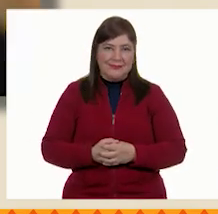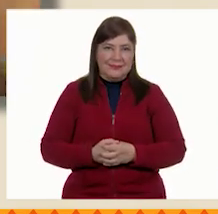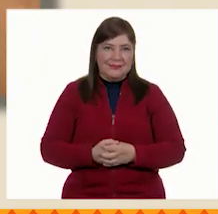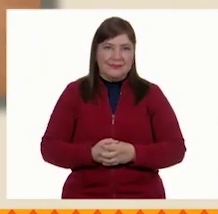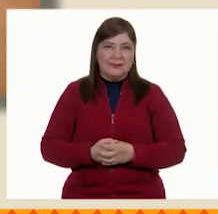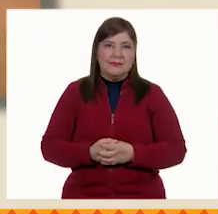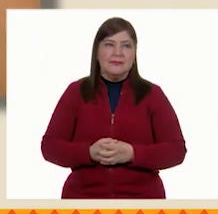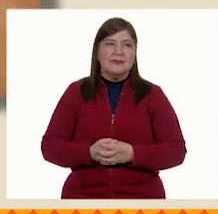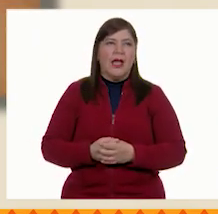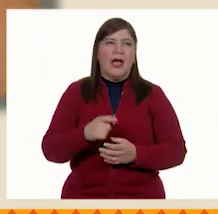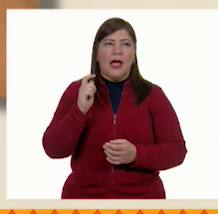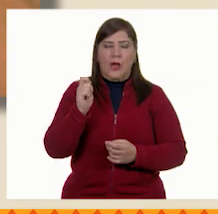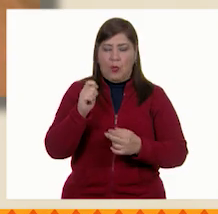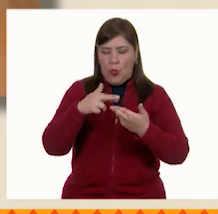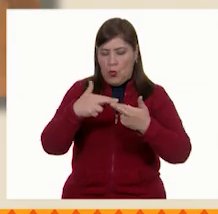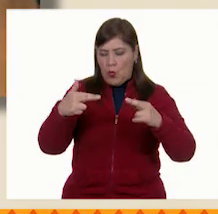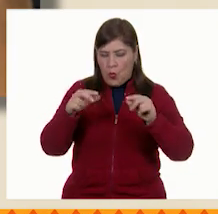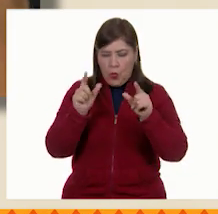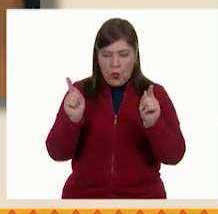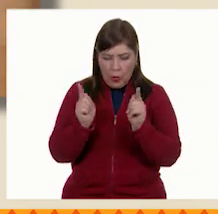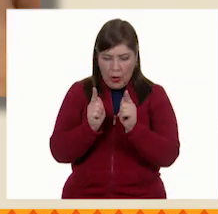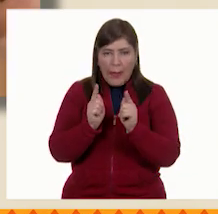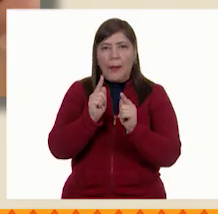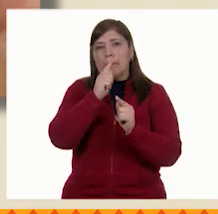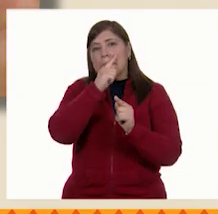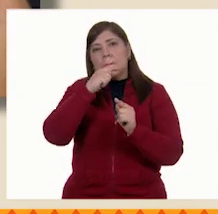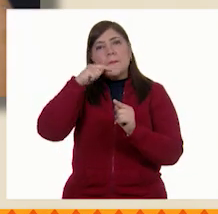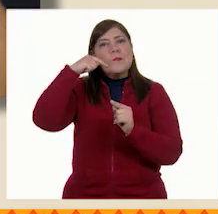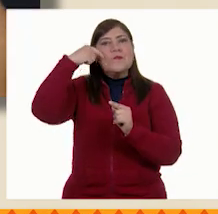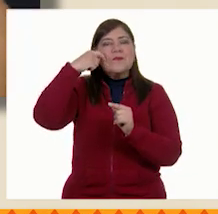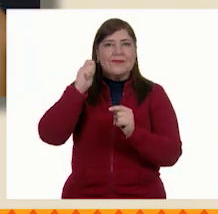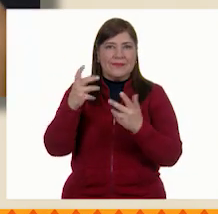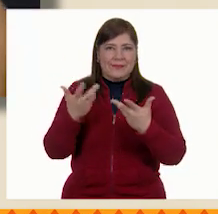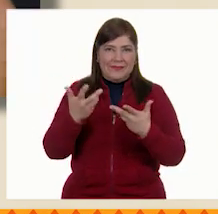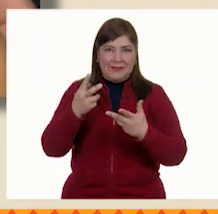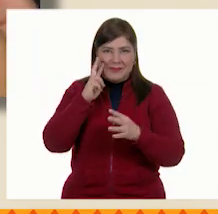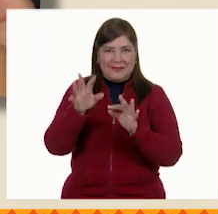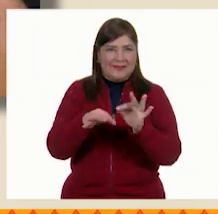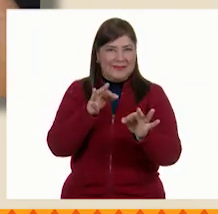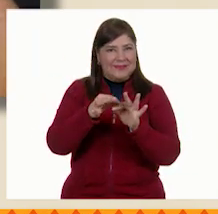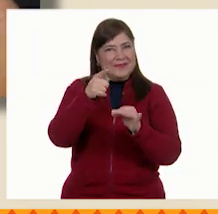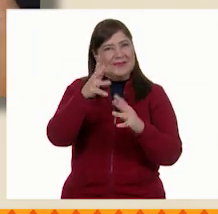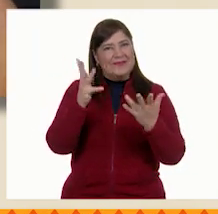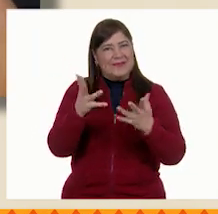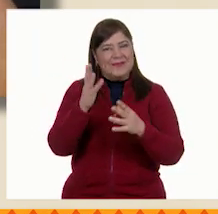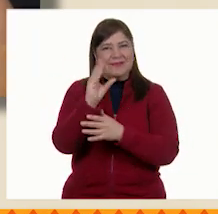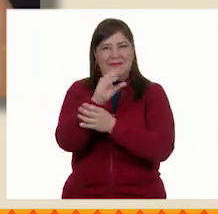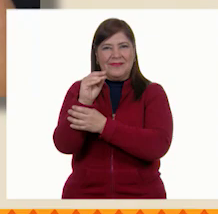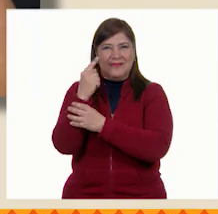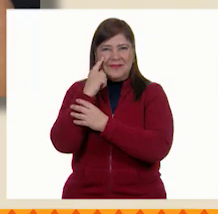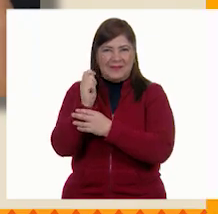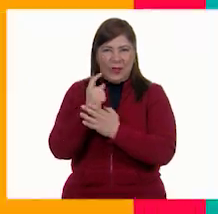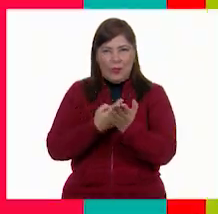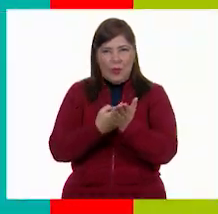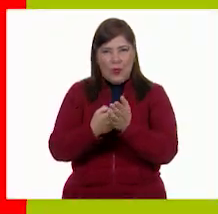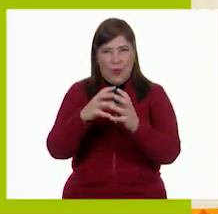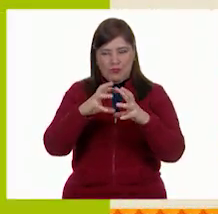Corta una tira pequeña de hilo para hacer la boca. ¡Listo! Ya tienes tu títere de gusano.